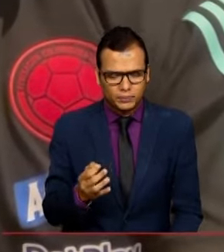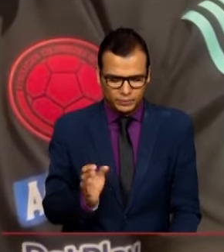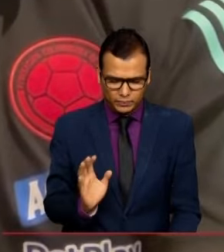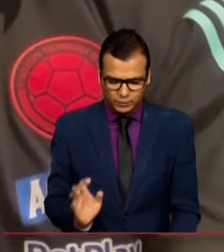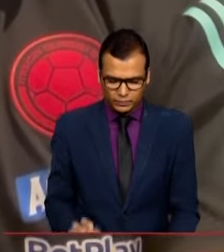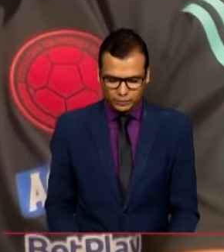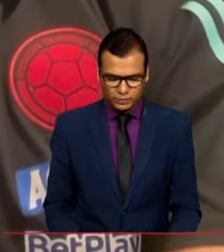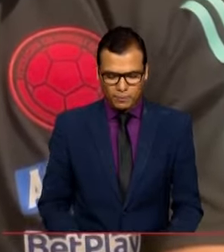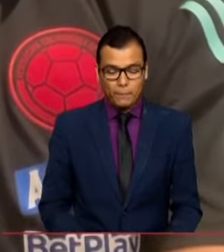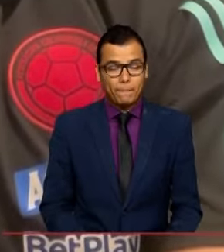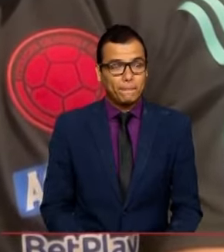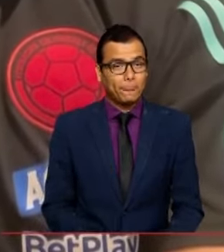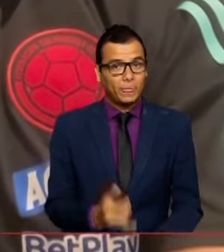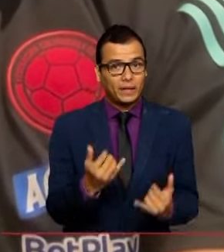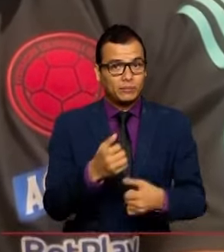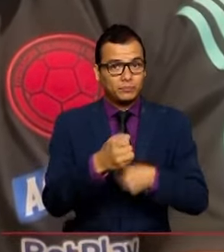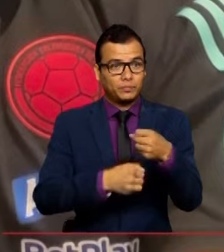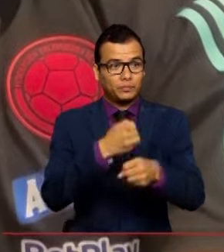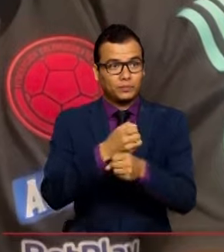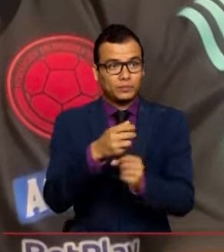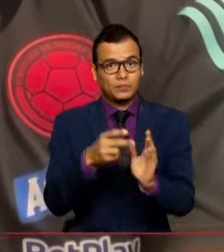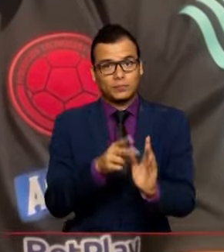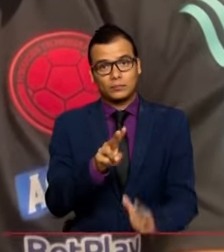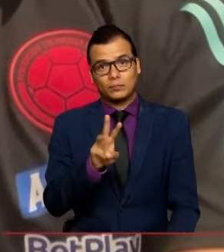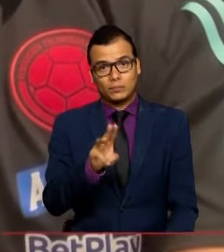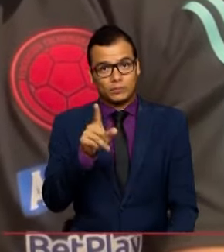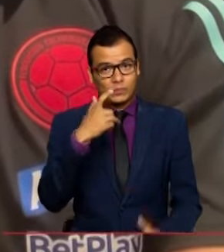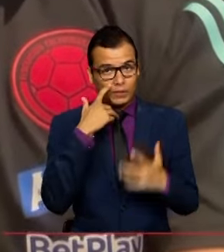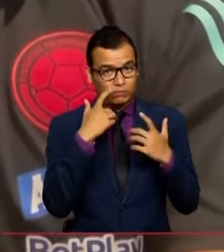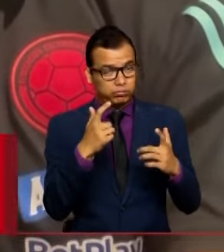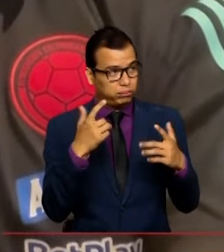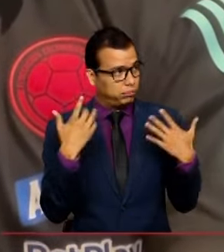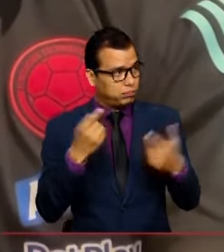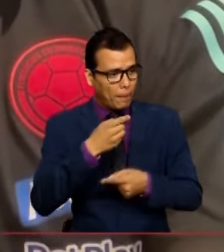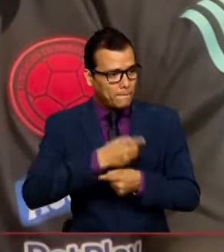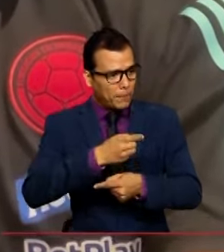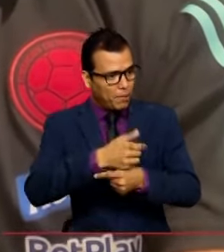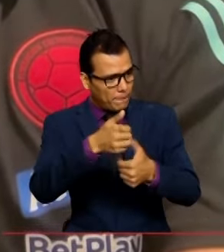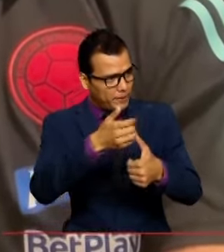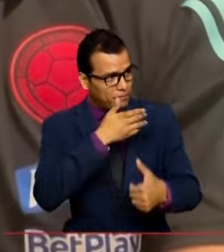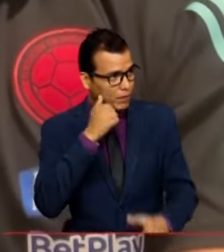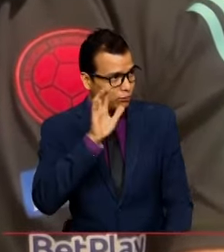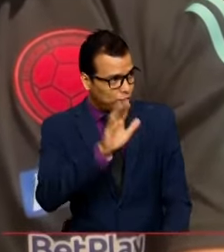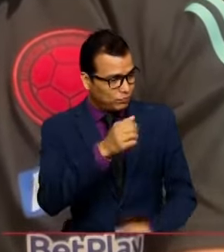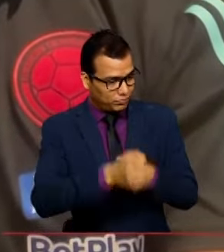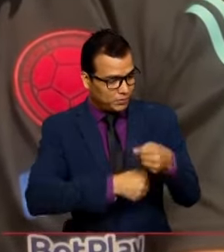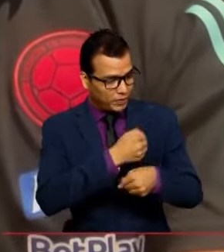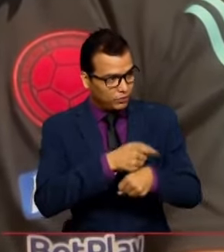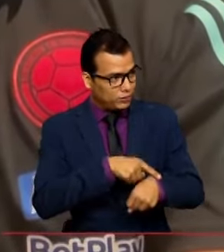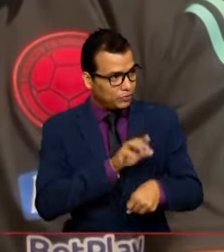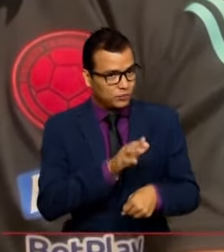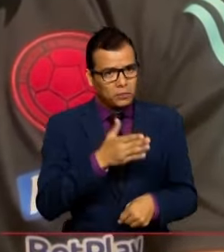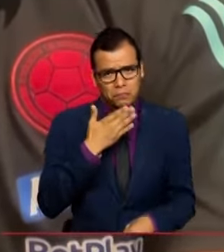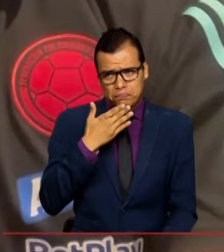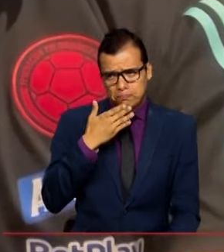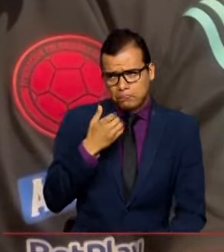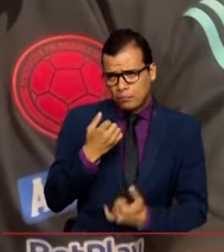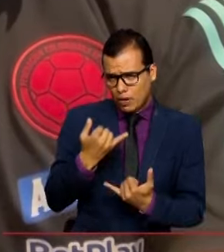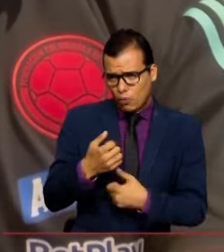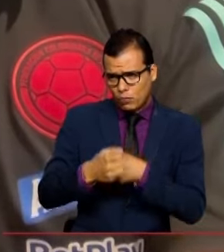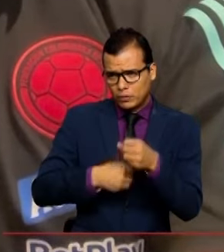ha sido un año mágico para Néstor Gabriel Lorenzo Gagliardi como técnico? Creo que fue un año muy bueno